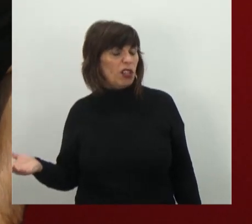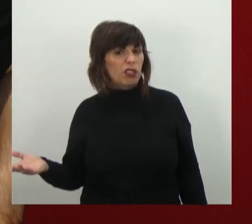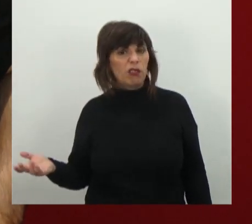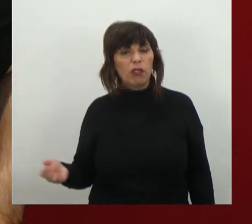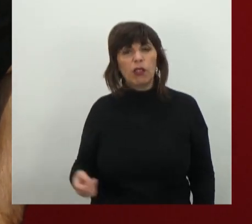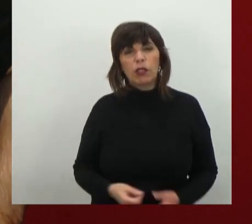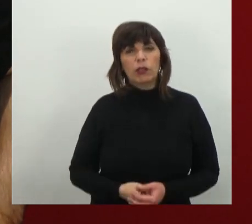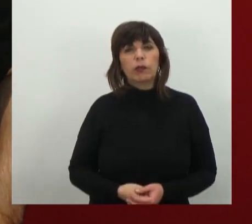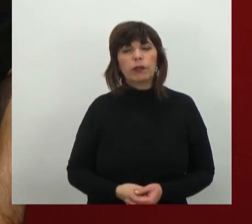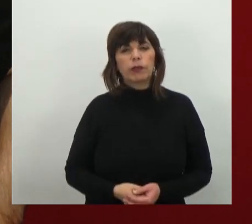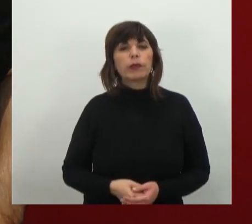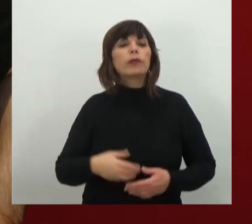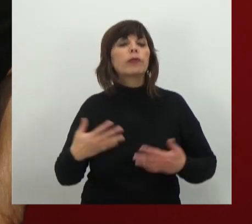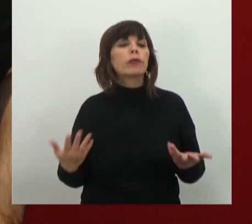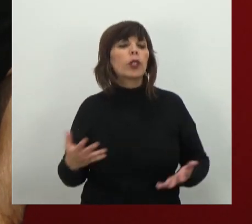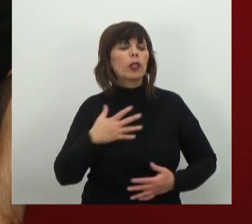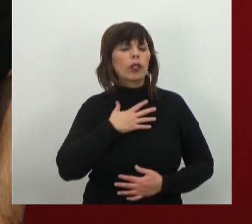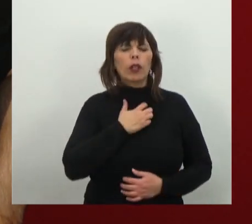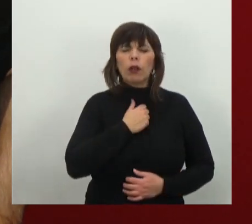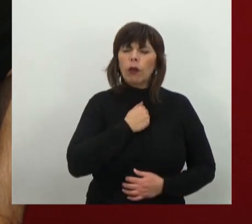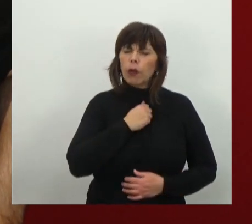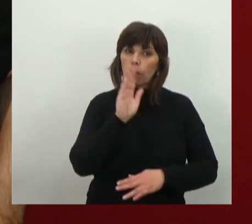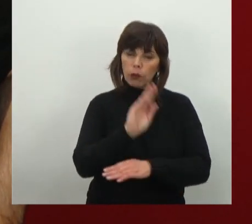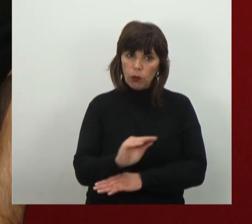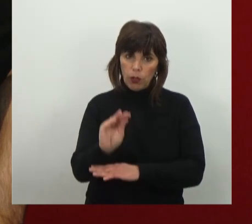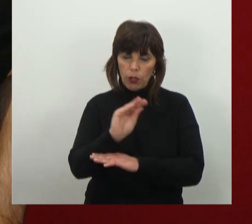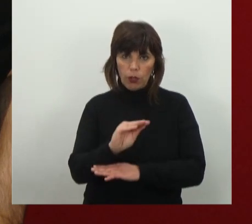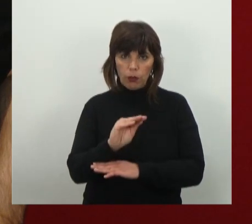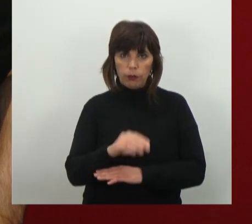agobio es muy, muy, muy peligroso.